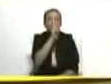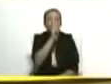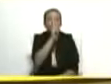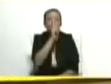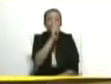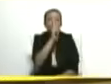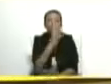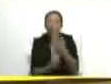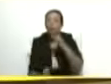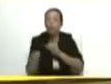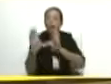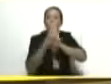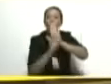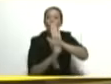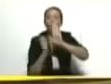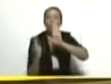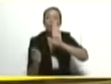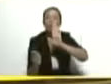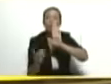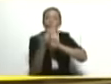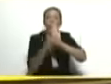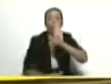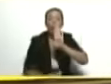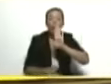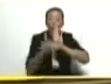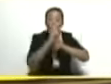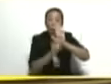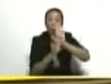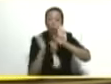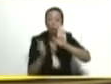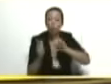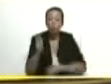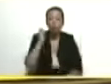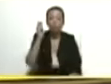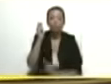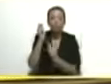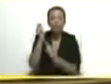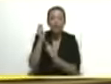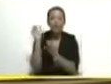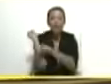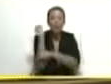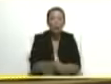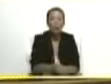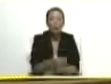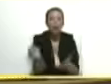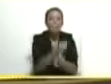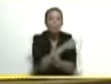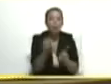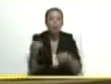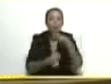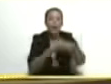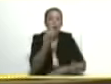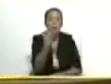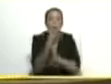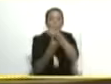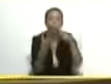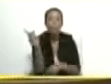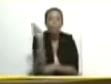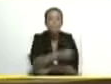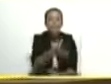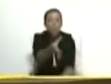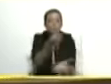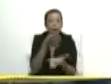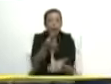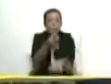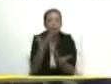sacamos la Constitución en la mano y con la constituyente derrotamos la violencia, la guarimba,